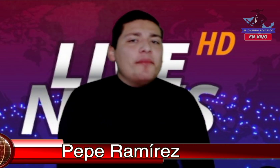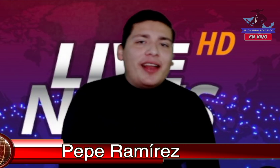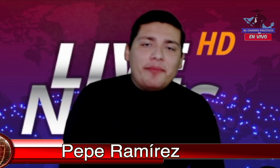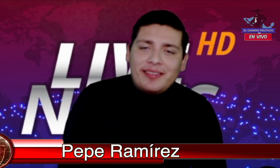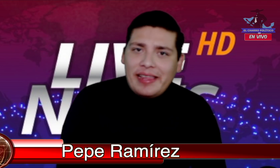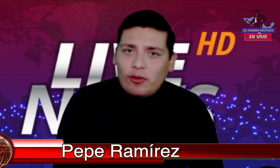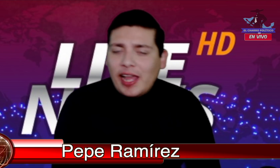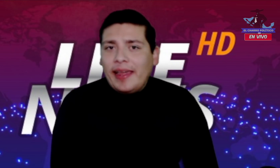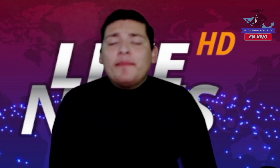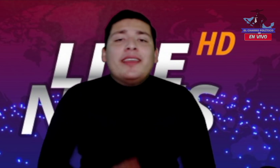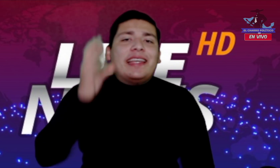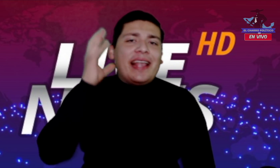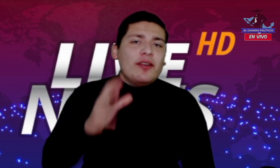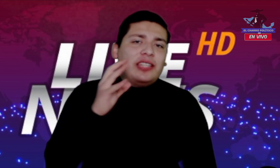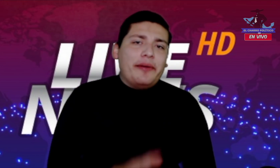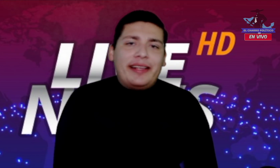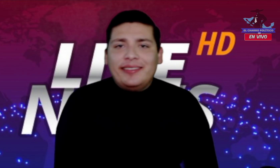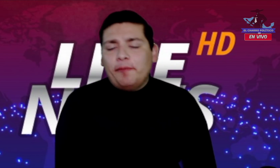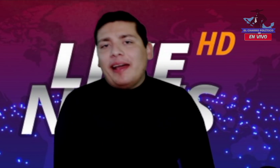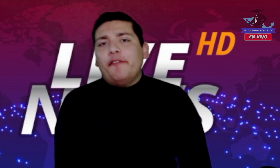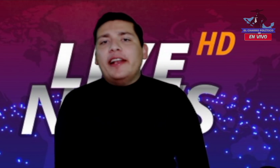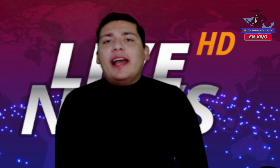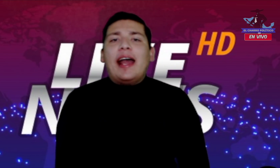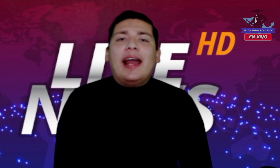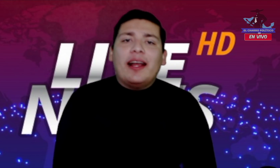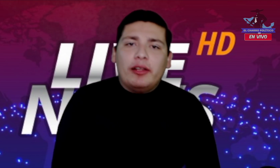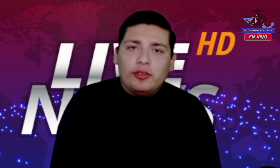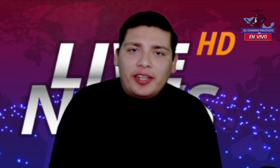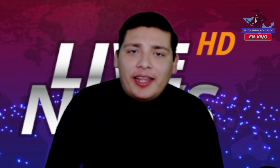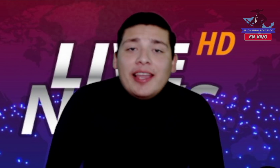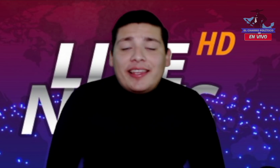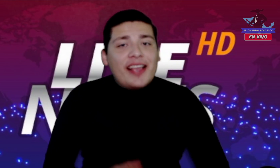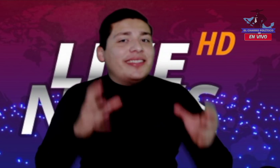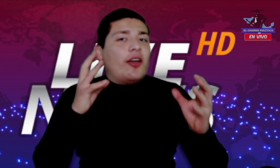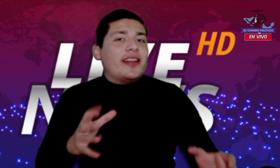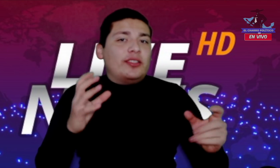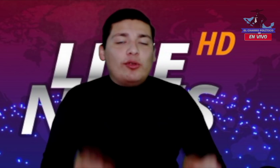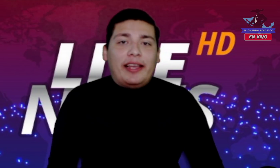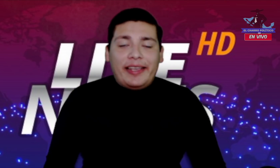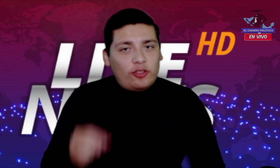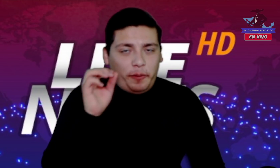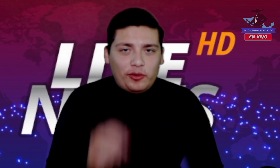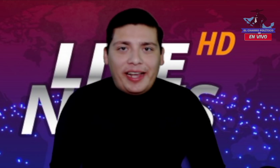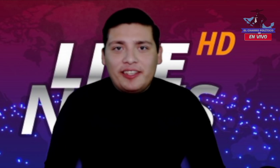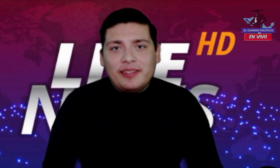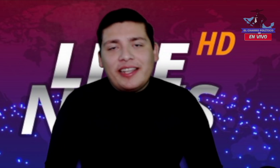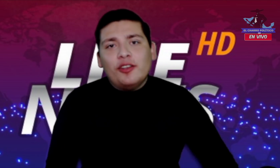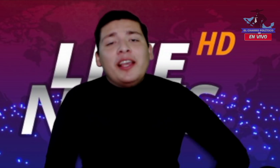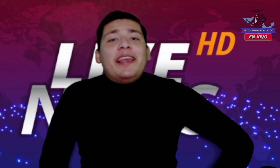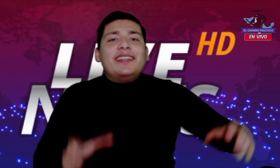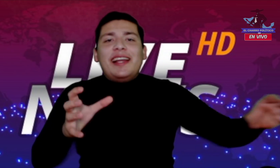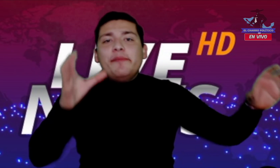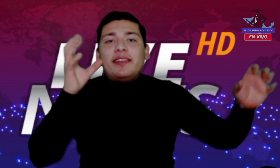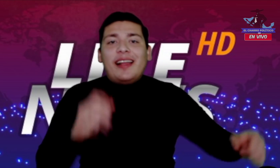está moralmente derrotada y que ya no saben qué hacer para frenar a la 4T. Y es que ahora resulta que estos personajes